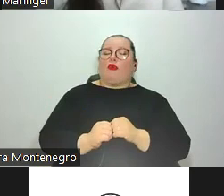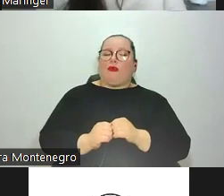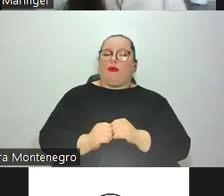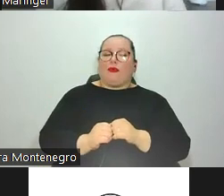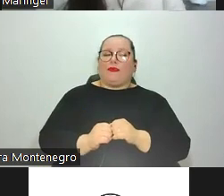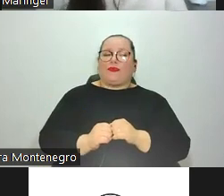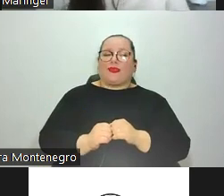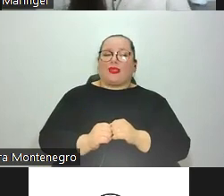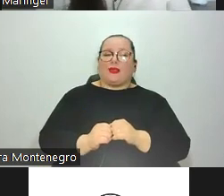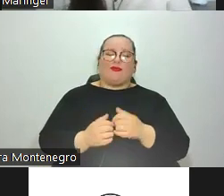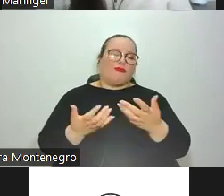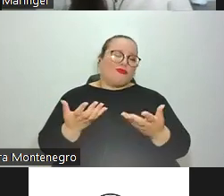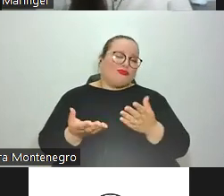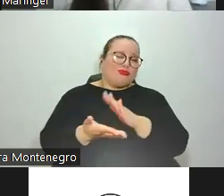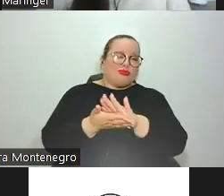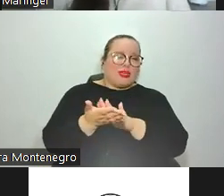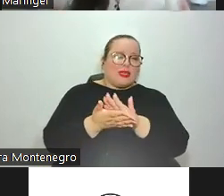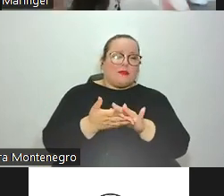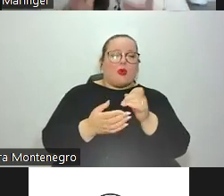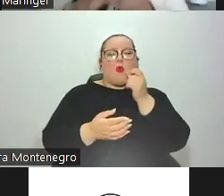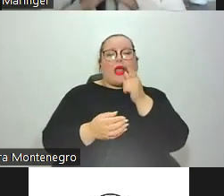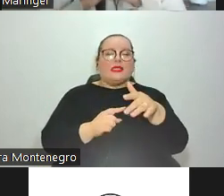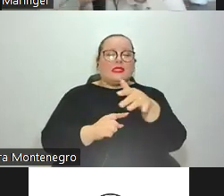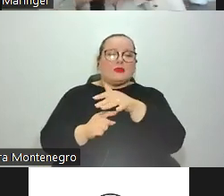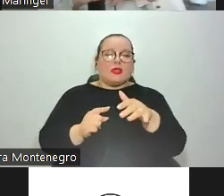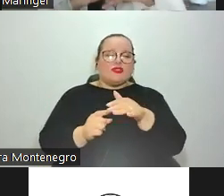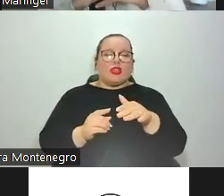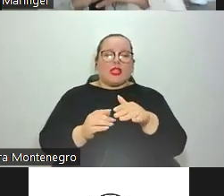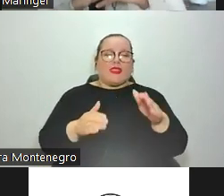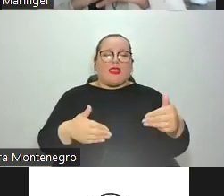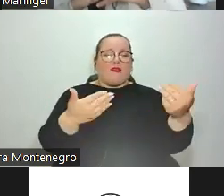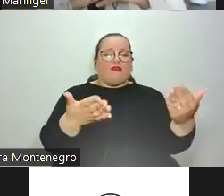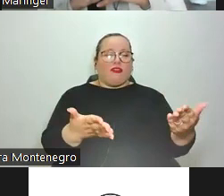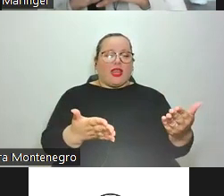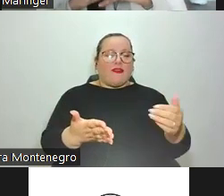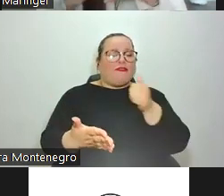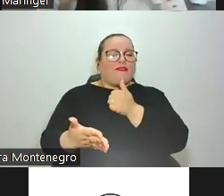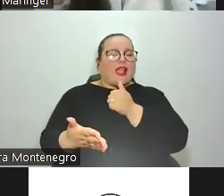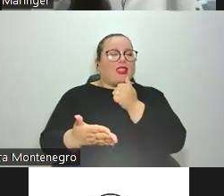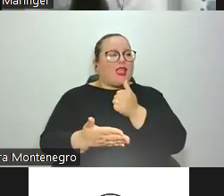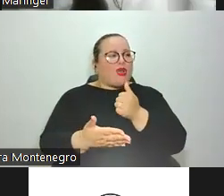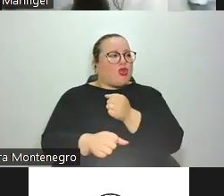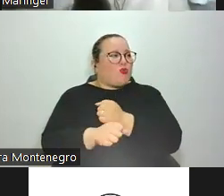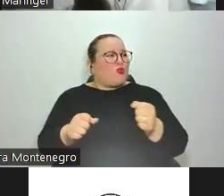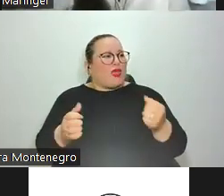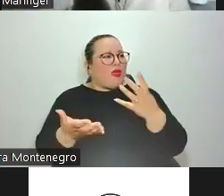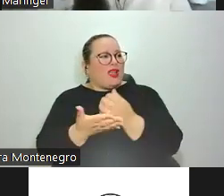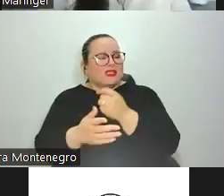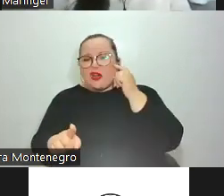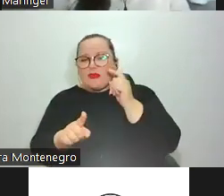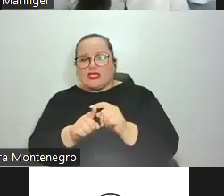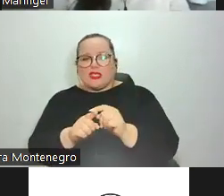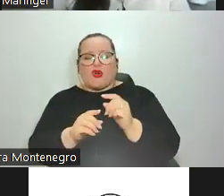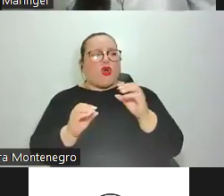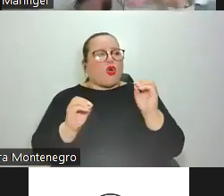ejemplo, ¿qué aspectos externos no me dejan llegar a mis objetivos? ¿Qué cosas no estoy haciendo que los